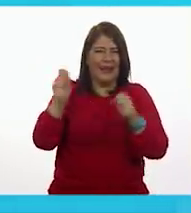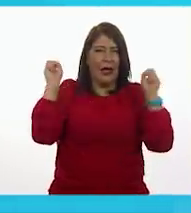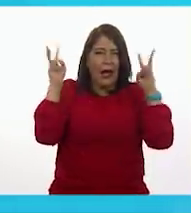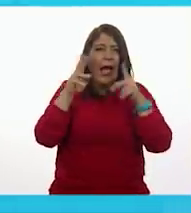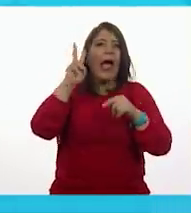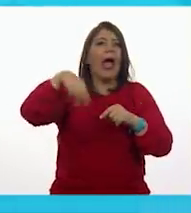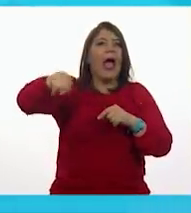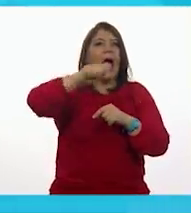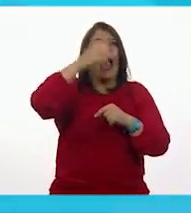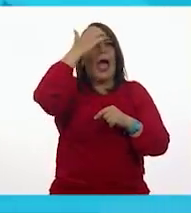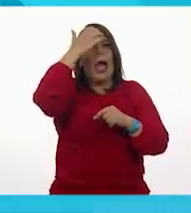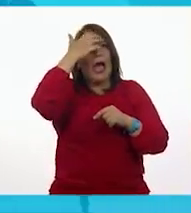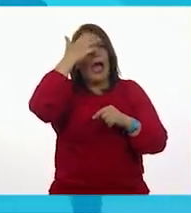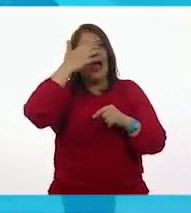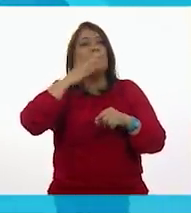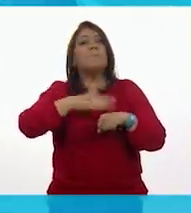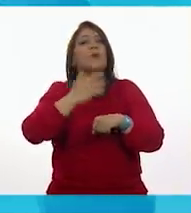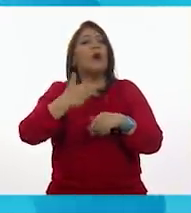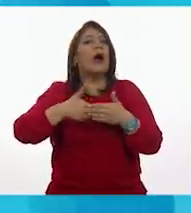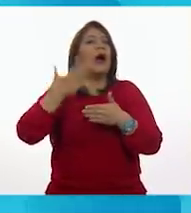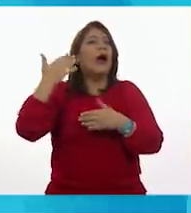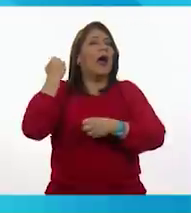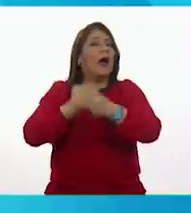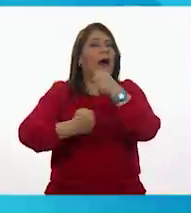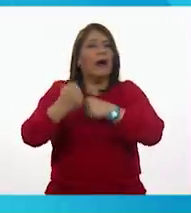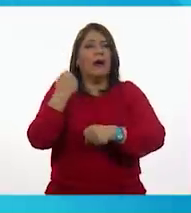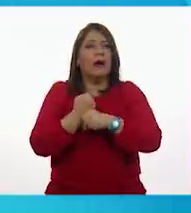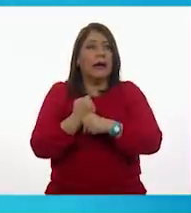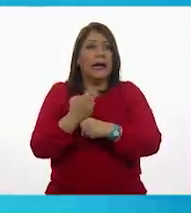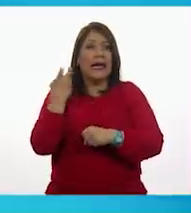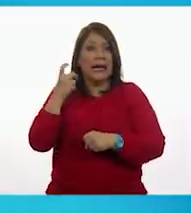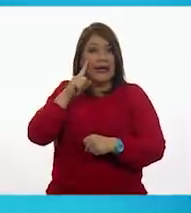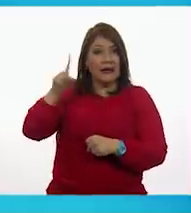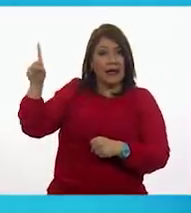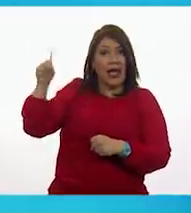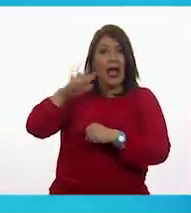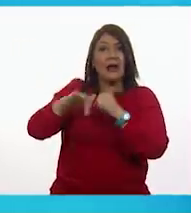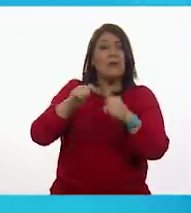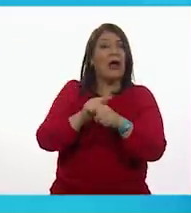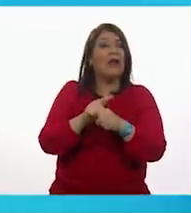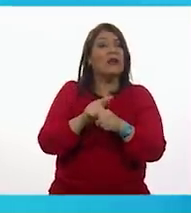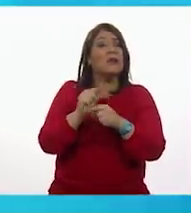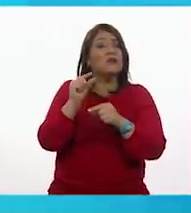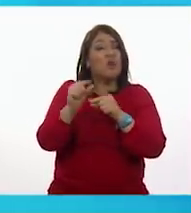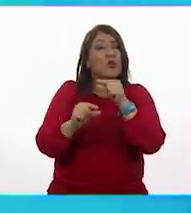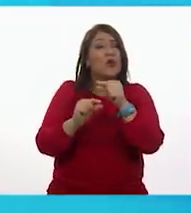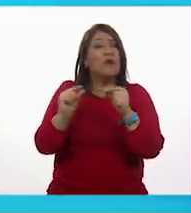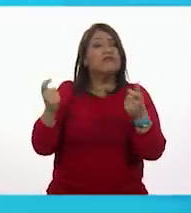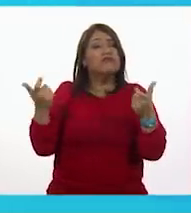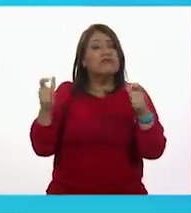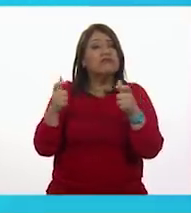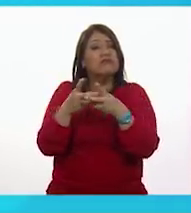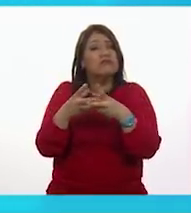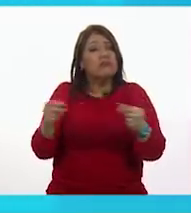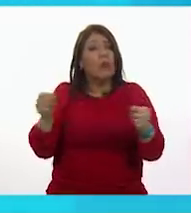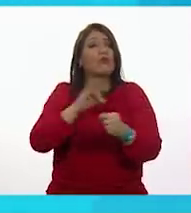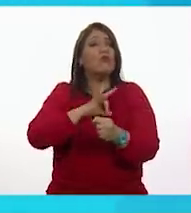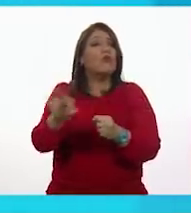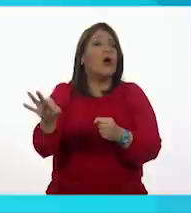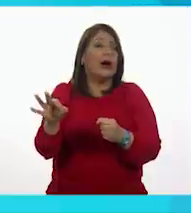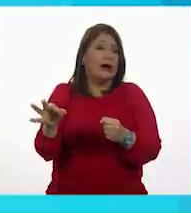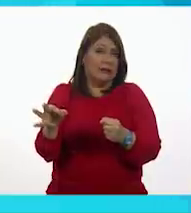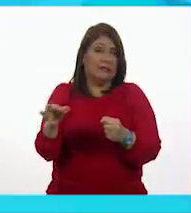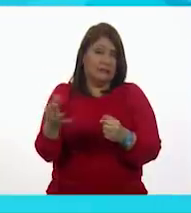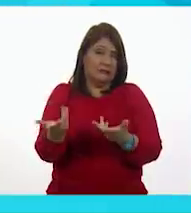vuelto populares porque desde hace unos años son una especie en peligro de extinción. Ay,